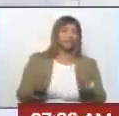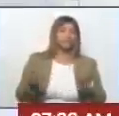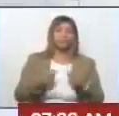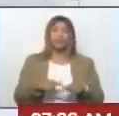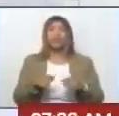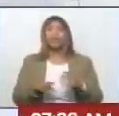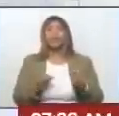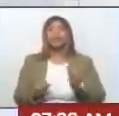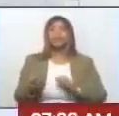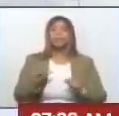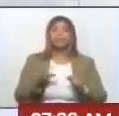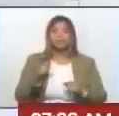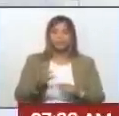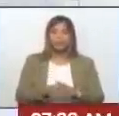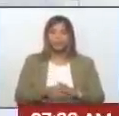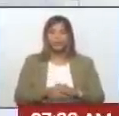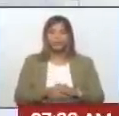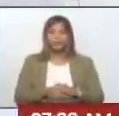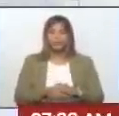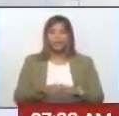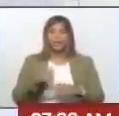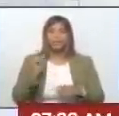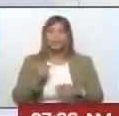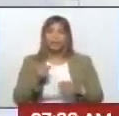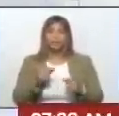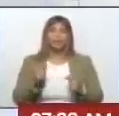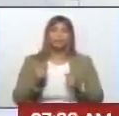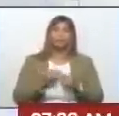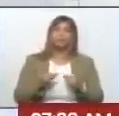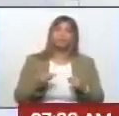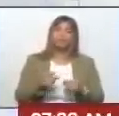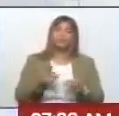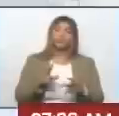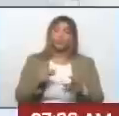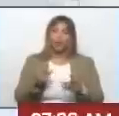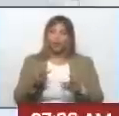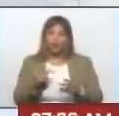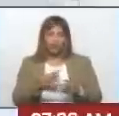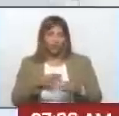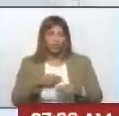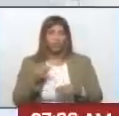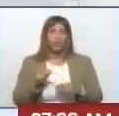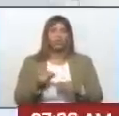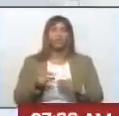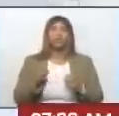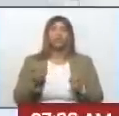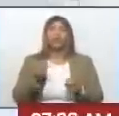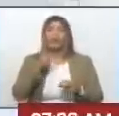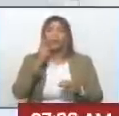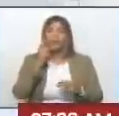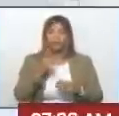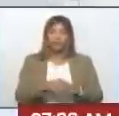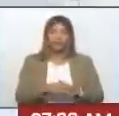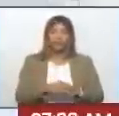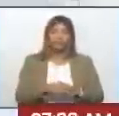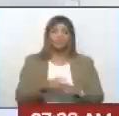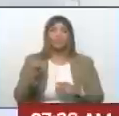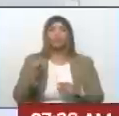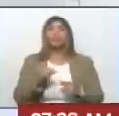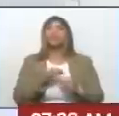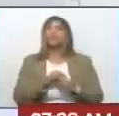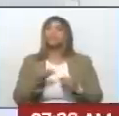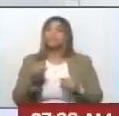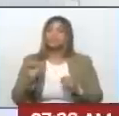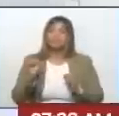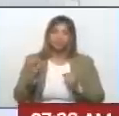defensa de la patria, deberían cerrar filas en el rechazo a ese tipo de política, deberían cerrar filas